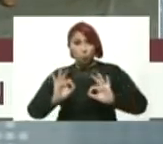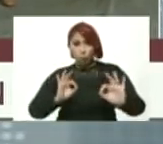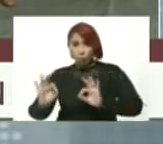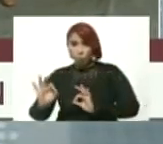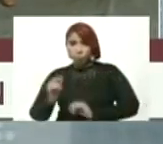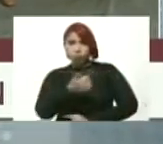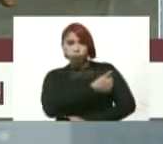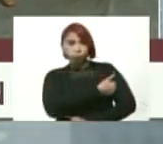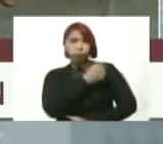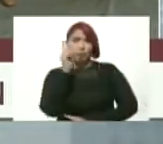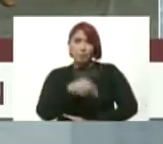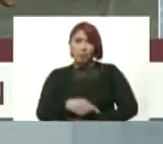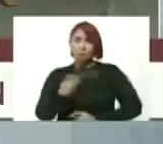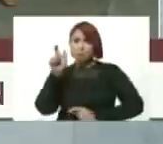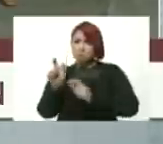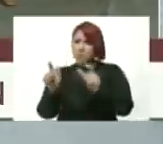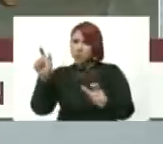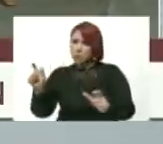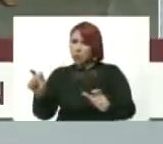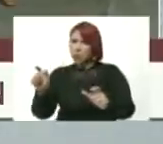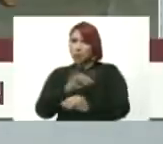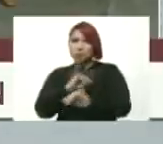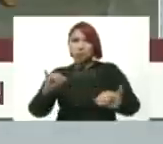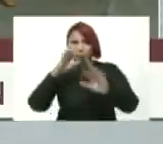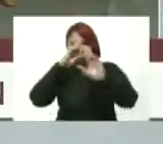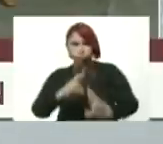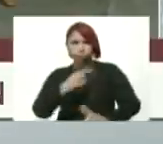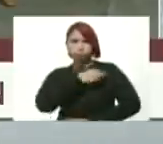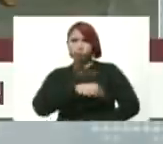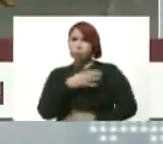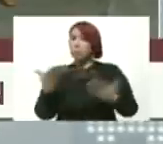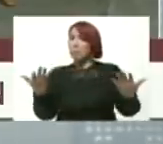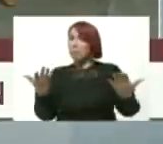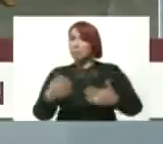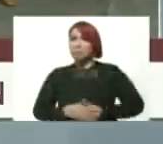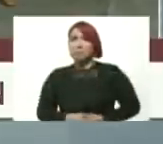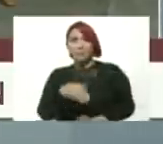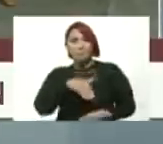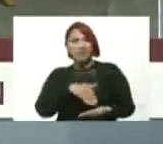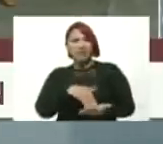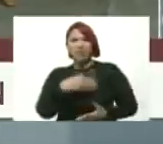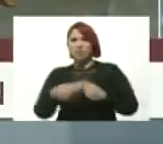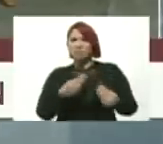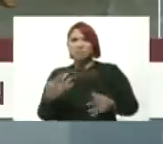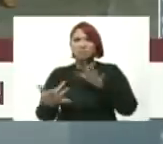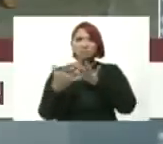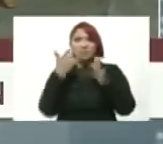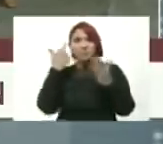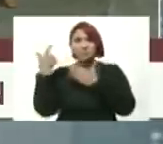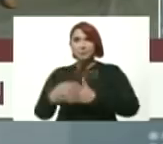pone la vacuna cumplida la misión que le parece ella miranda adelante